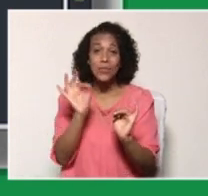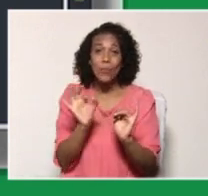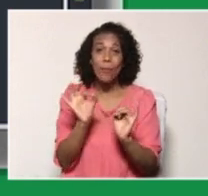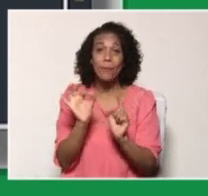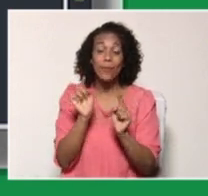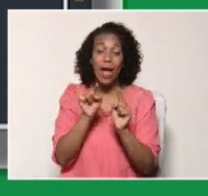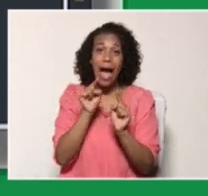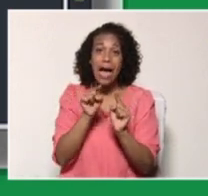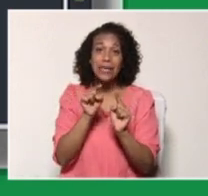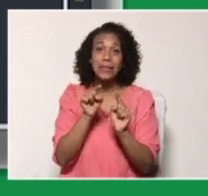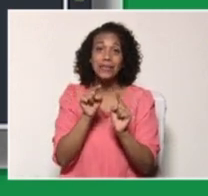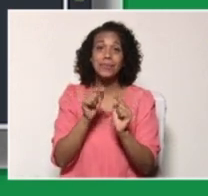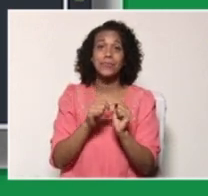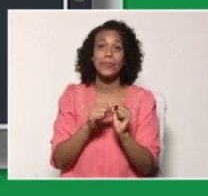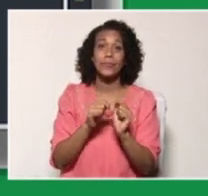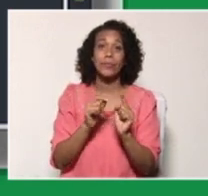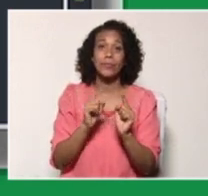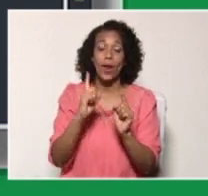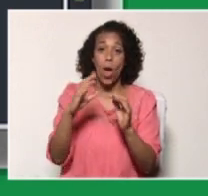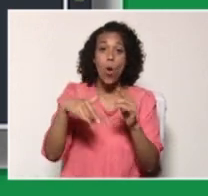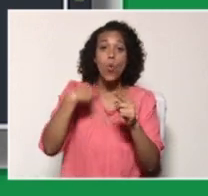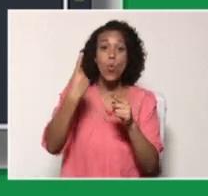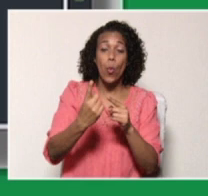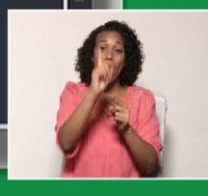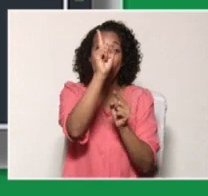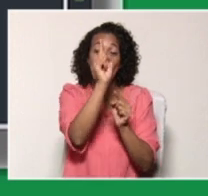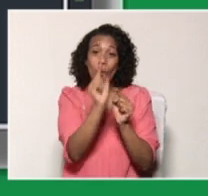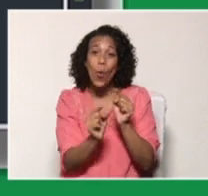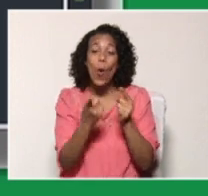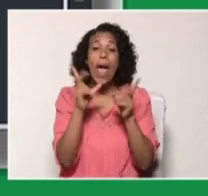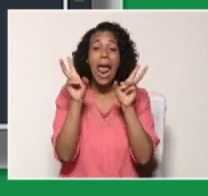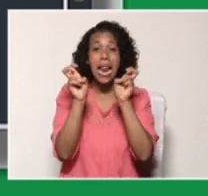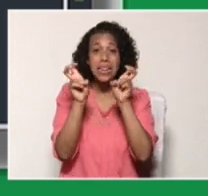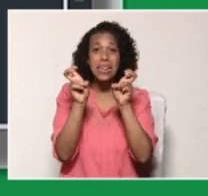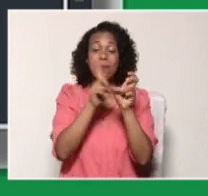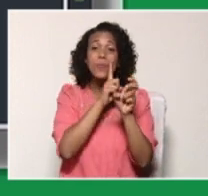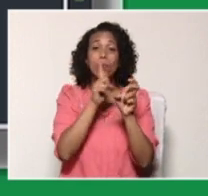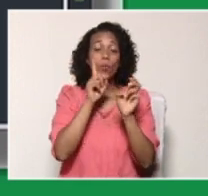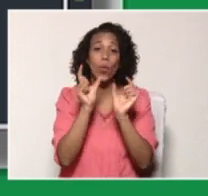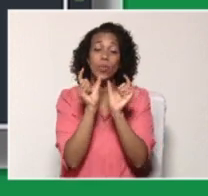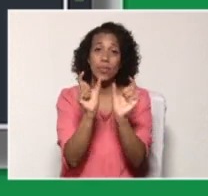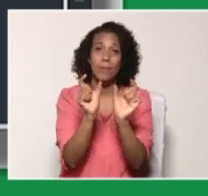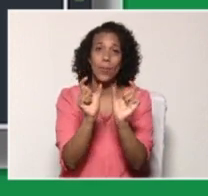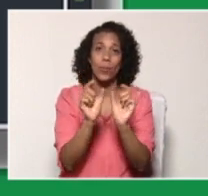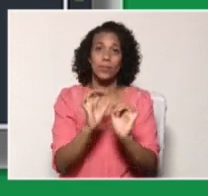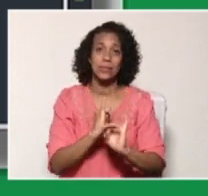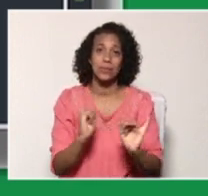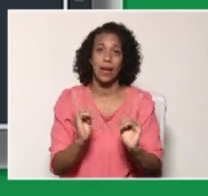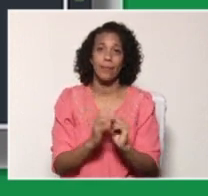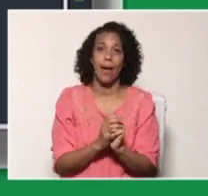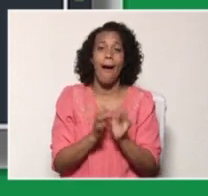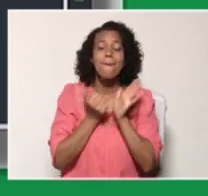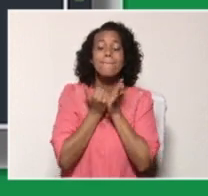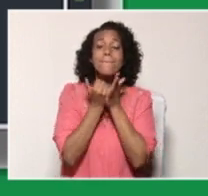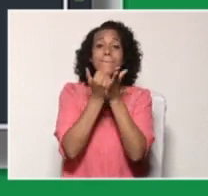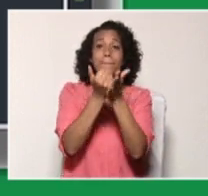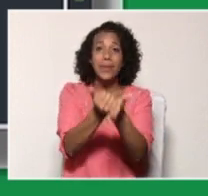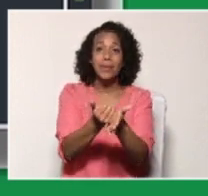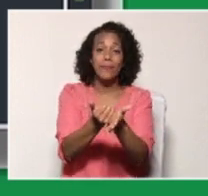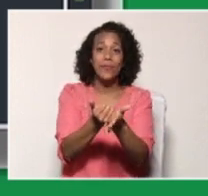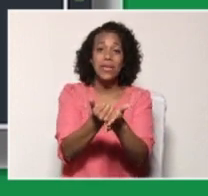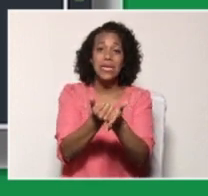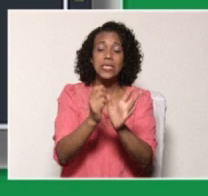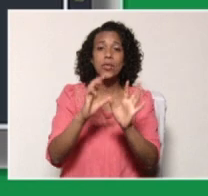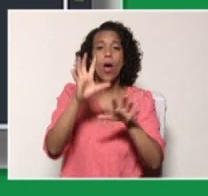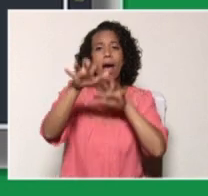seleccionamos y posterior colocamos el título que le vamos a colocar a la siguiente imagen, Beneficios